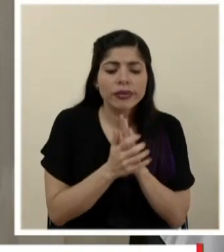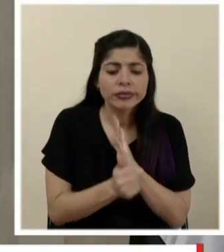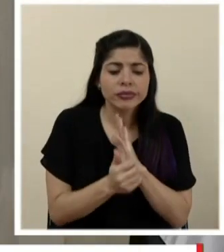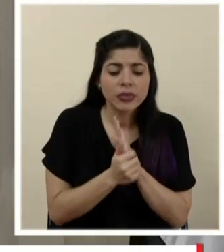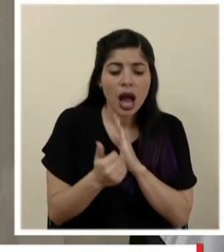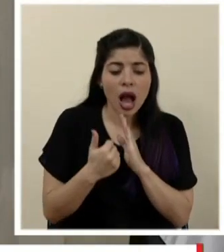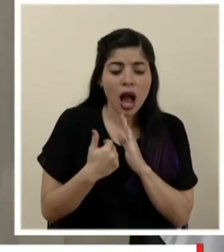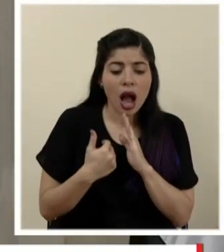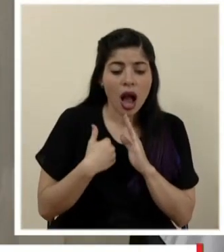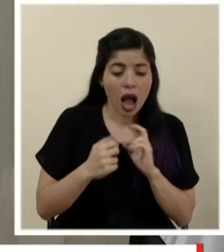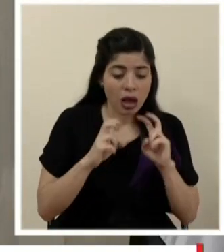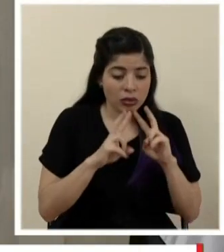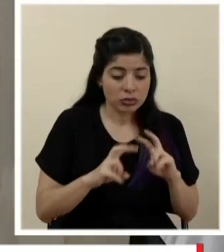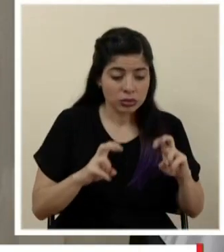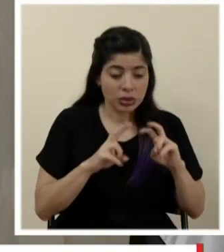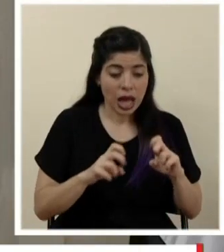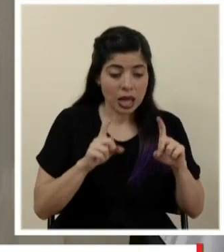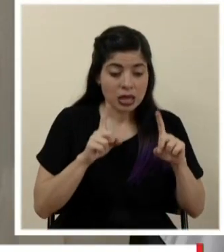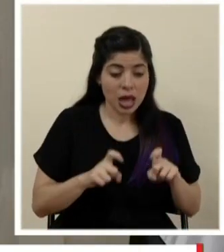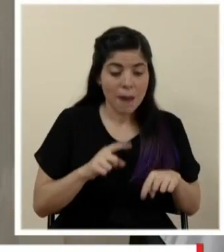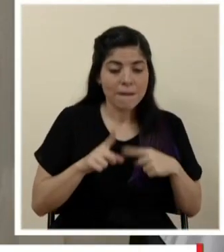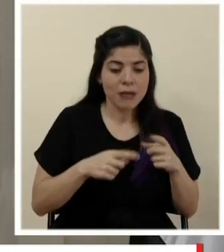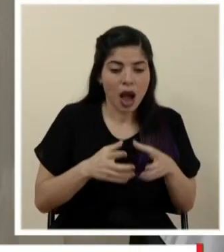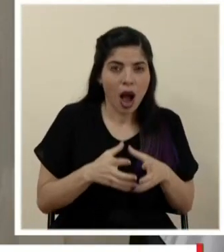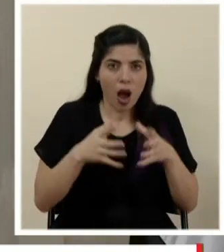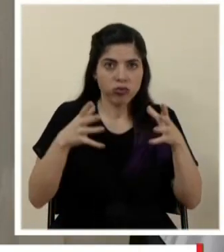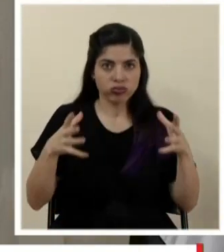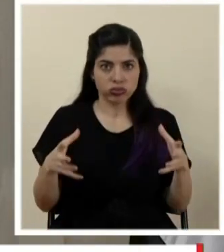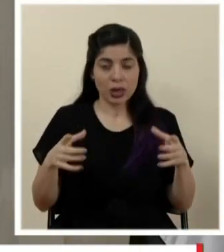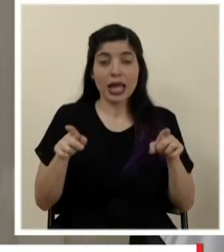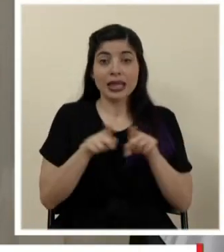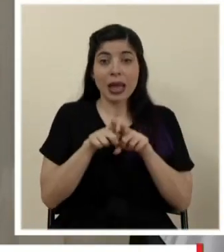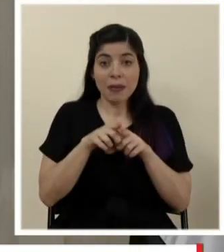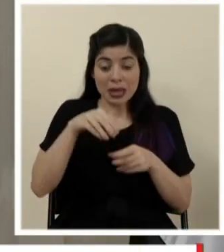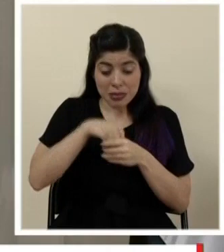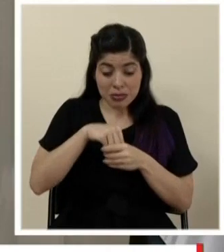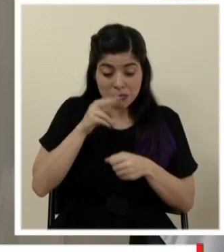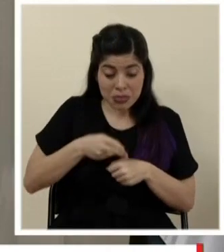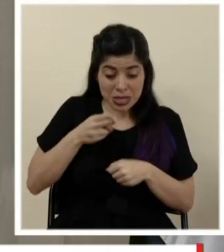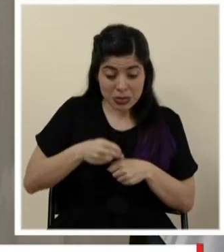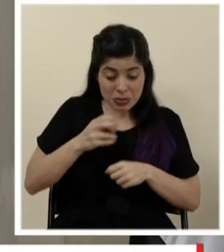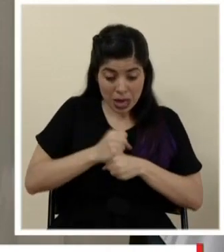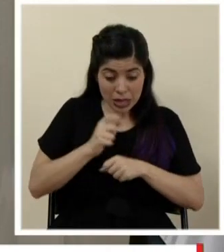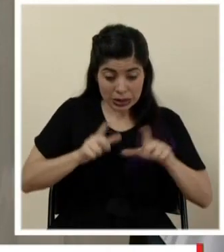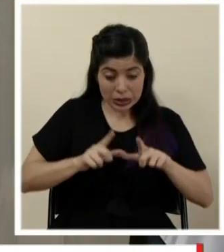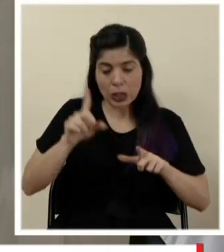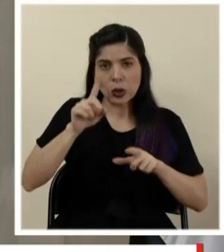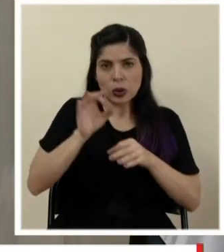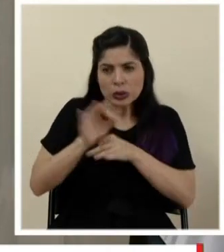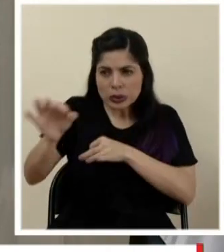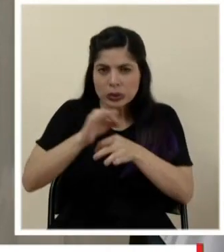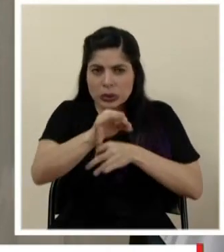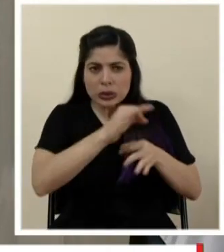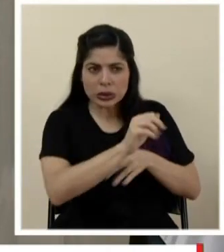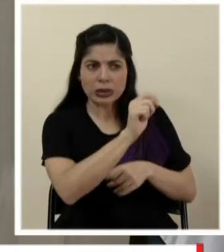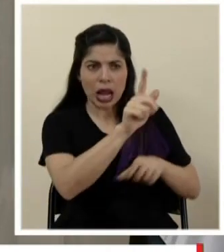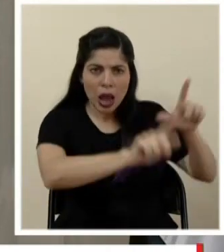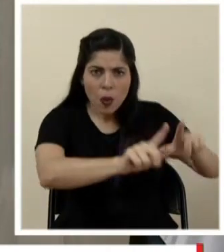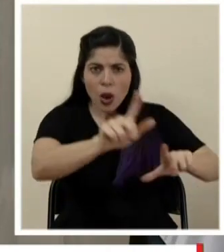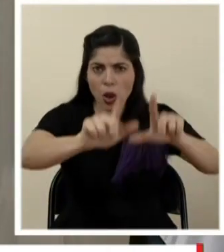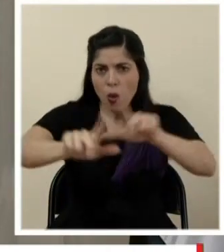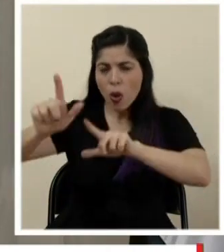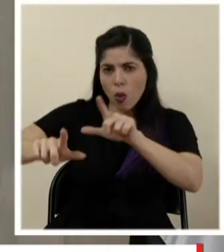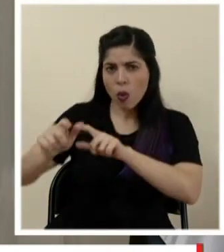de realizar pruebas de diagnóstico y también de descentralizar la realización de esas